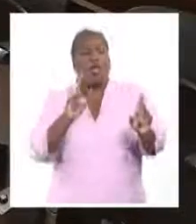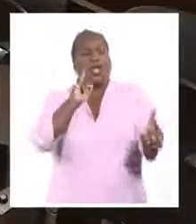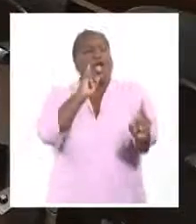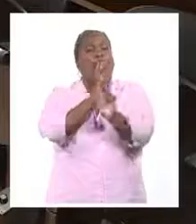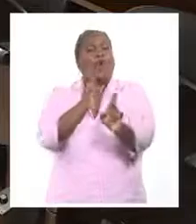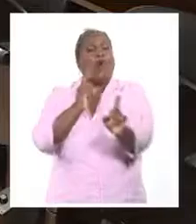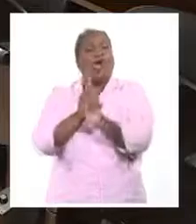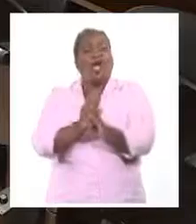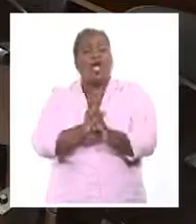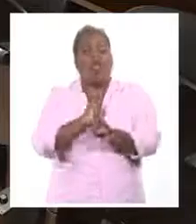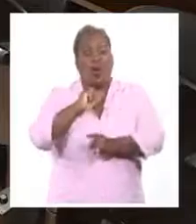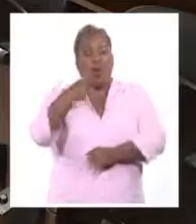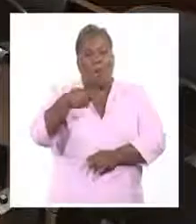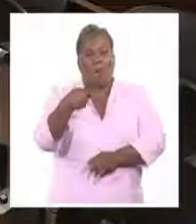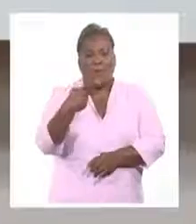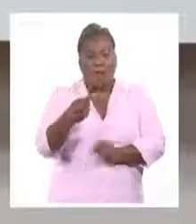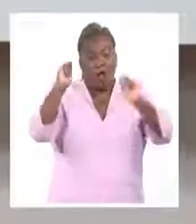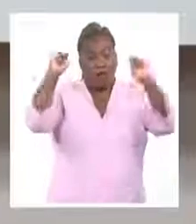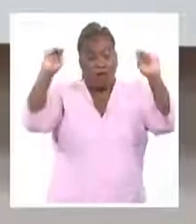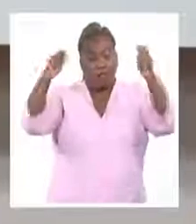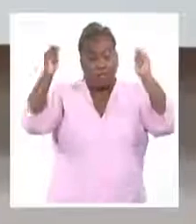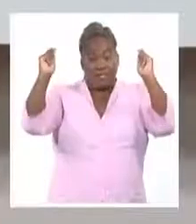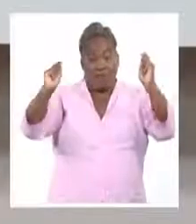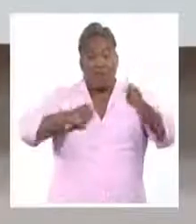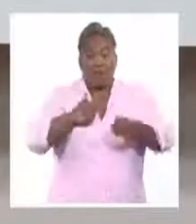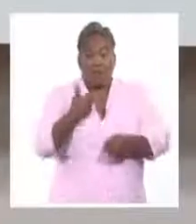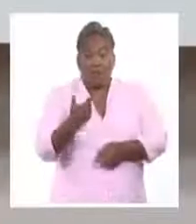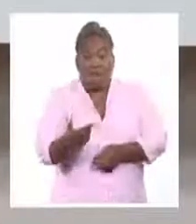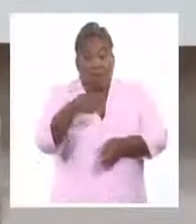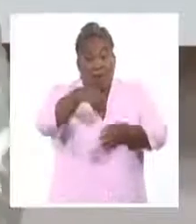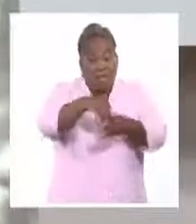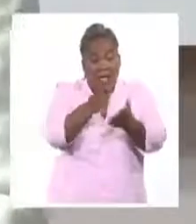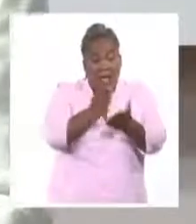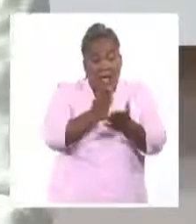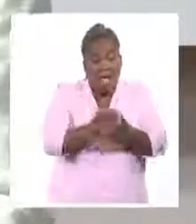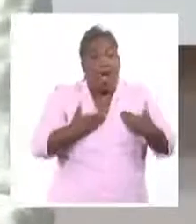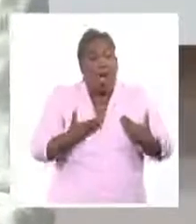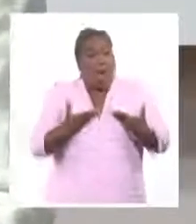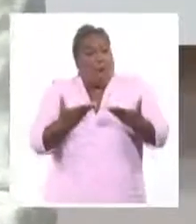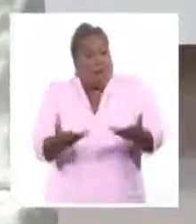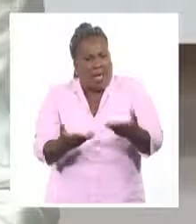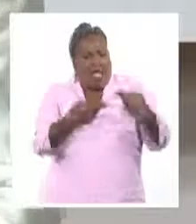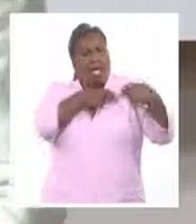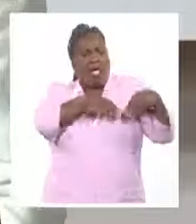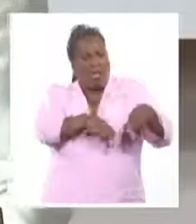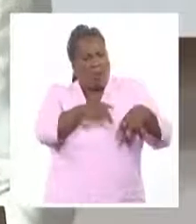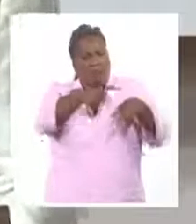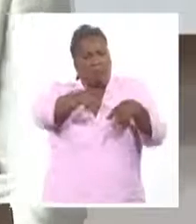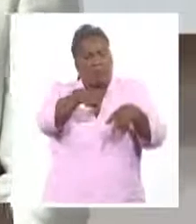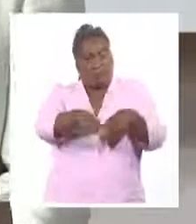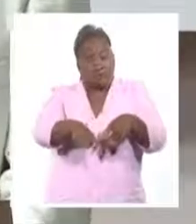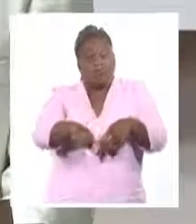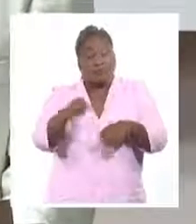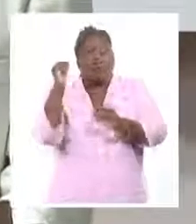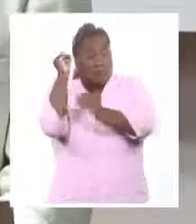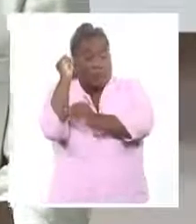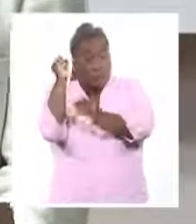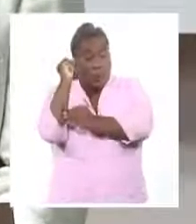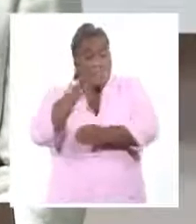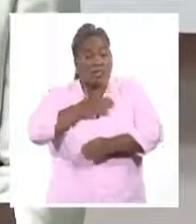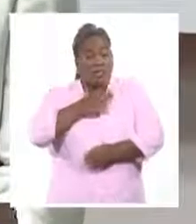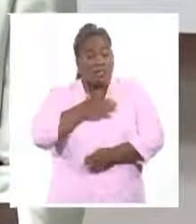opinión, festivales culturales en la escuela, homenajes a grandes figuras, entre otros. Tenemos, y es una gran fortaleza,